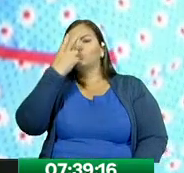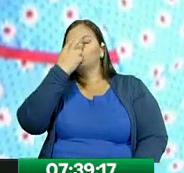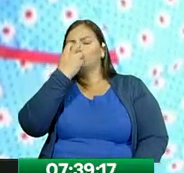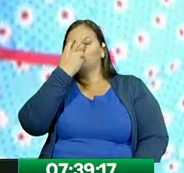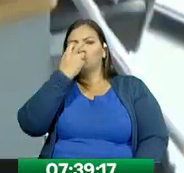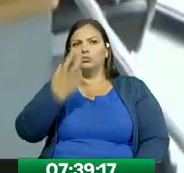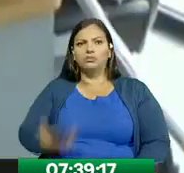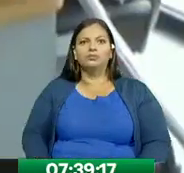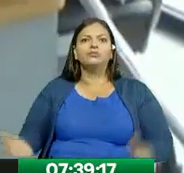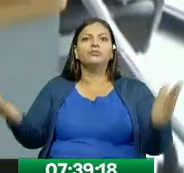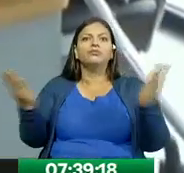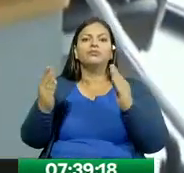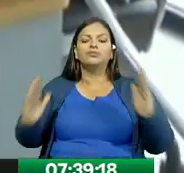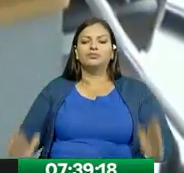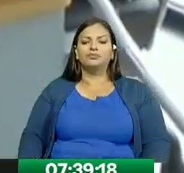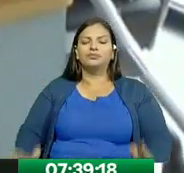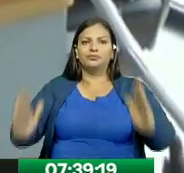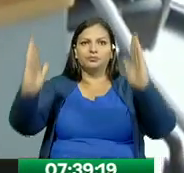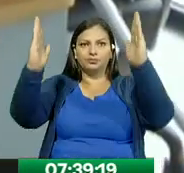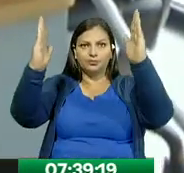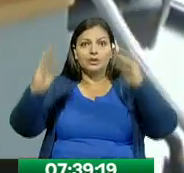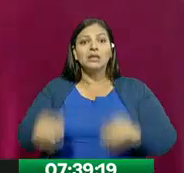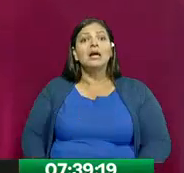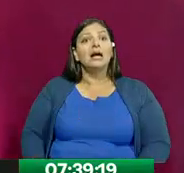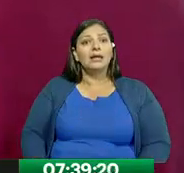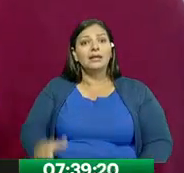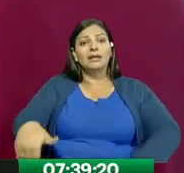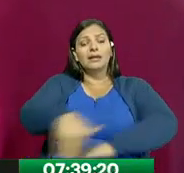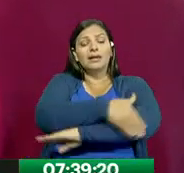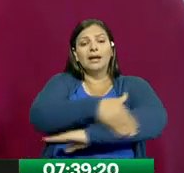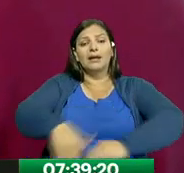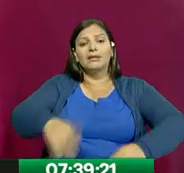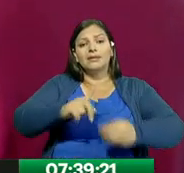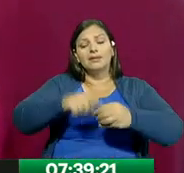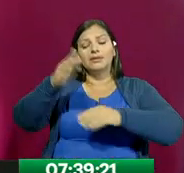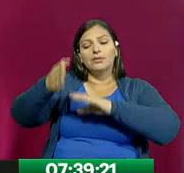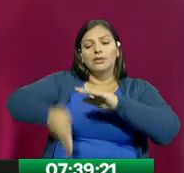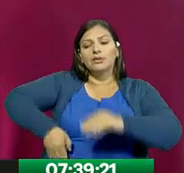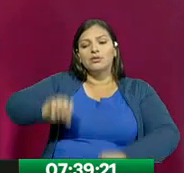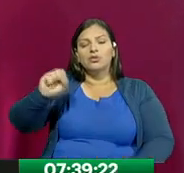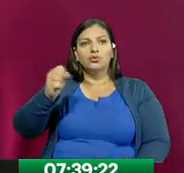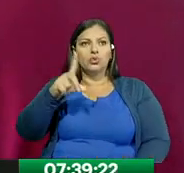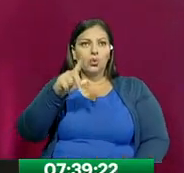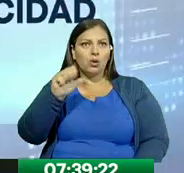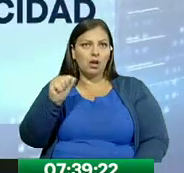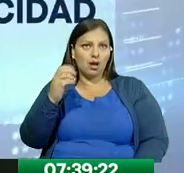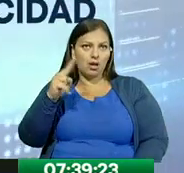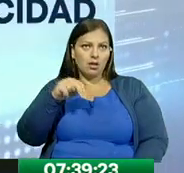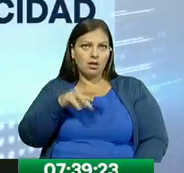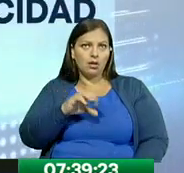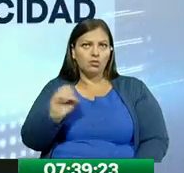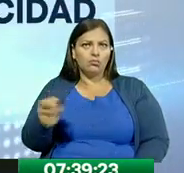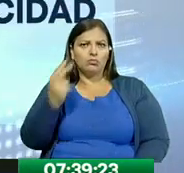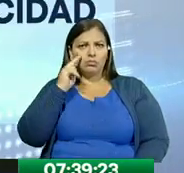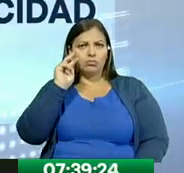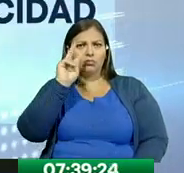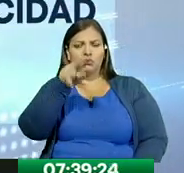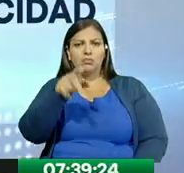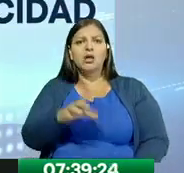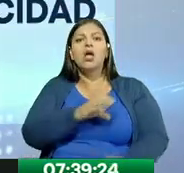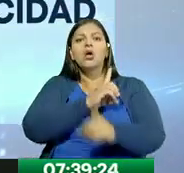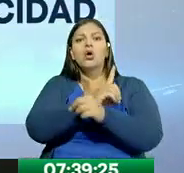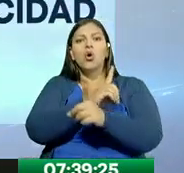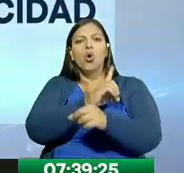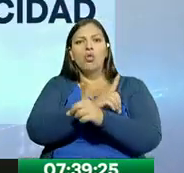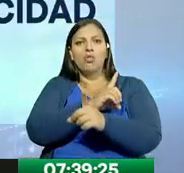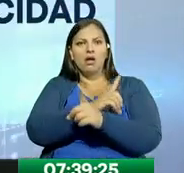Padre Solano para apoyar en la búsqueda de empleo de acuerdo a sus destrezas y perfil laboral. A nivel de Guayaquil nosotros hemos